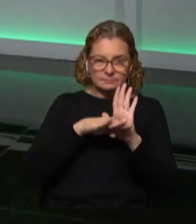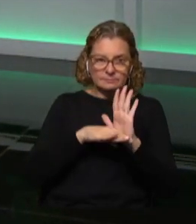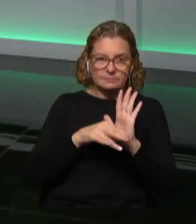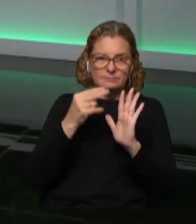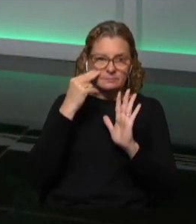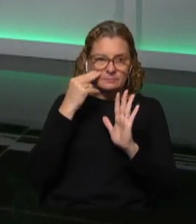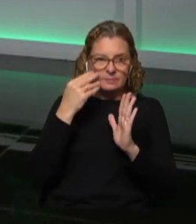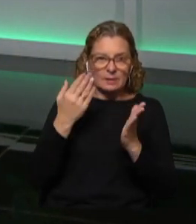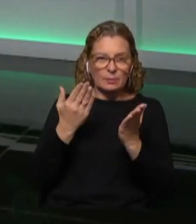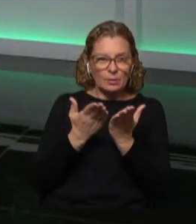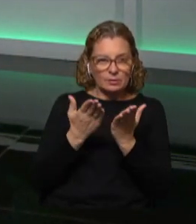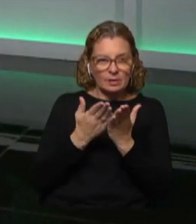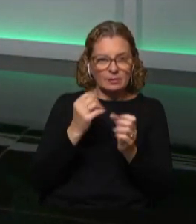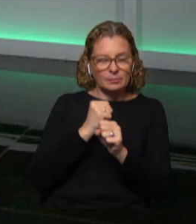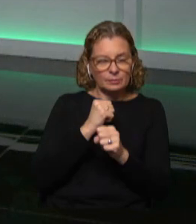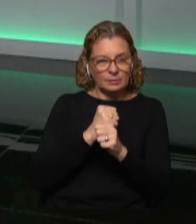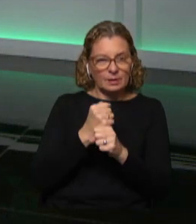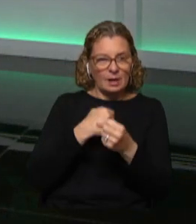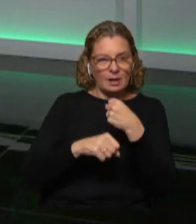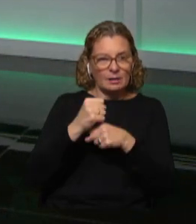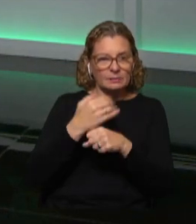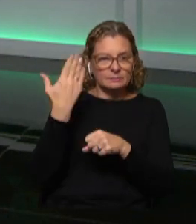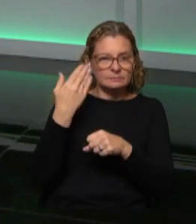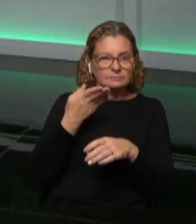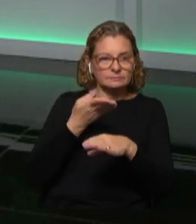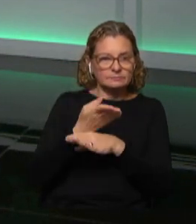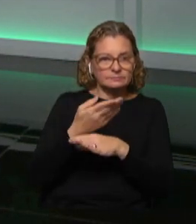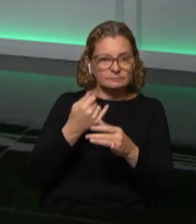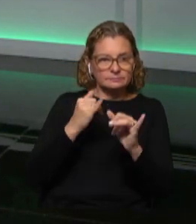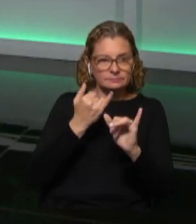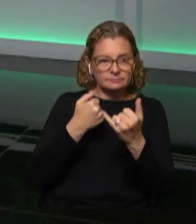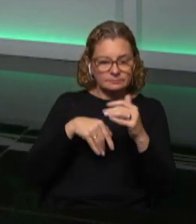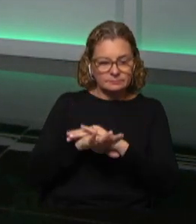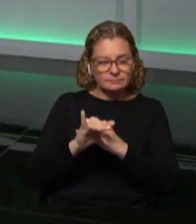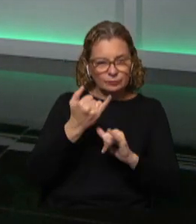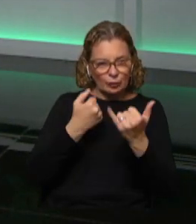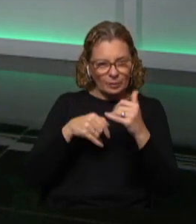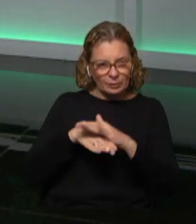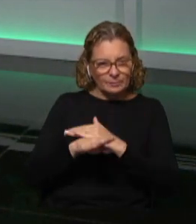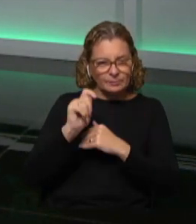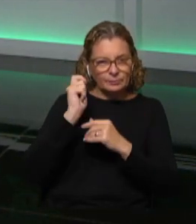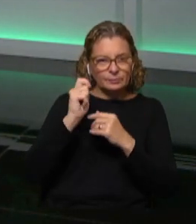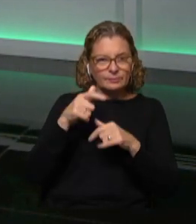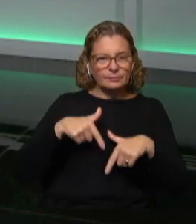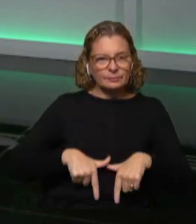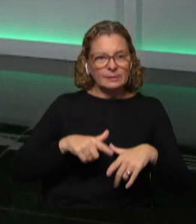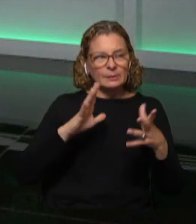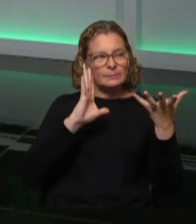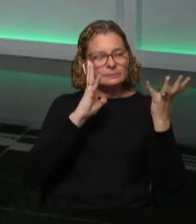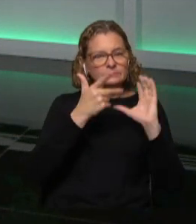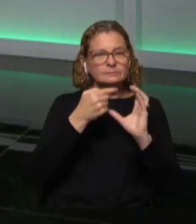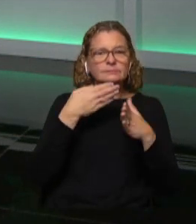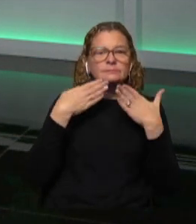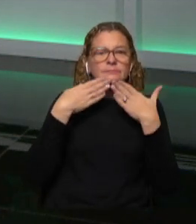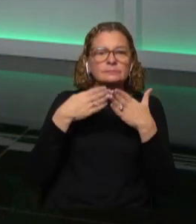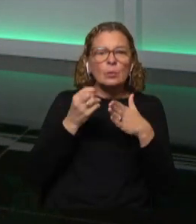los que hemos estado trabajando. El año pasado hicimos un pedido de acceso a la información pública al Ministerio de Ambiente,